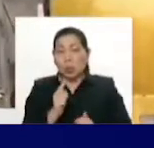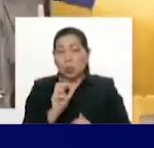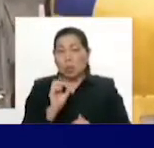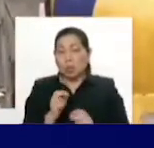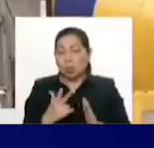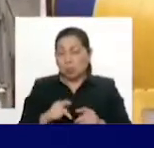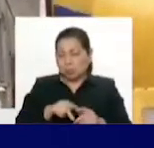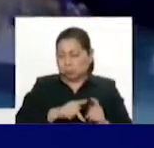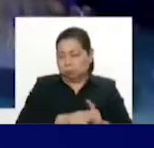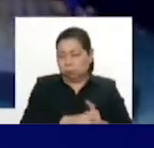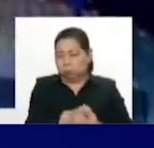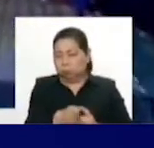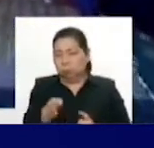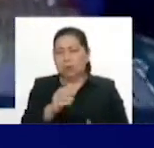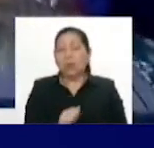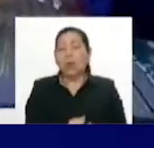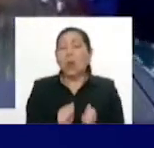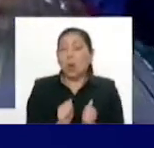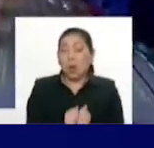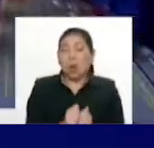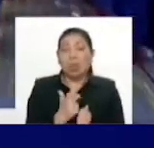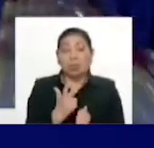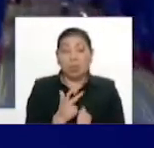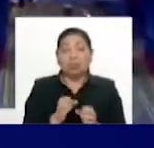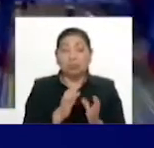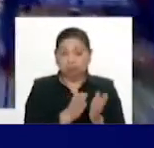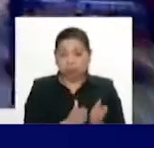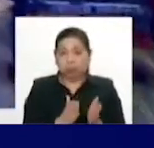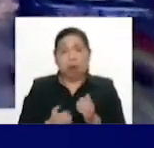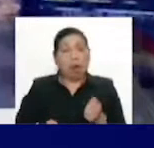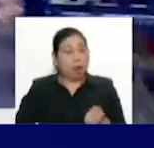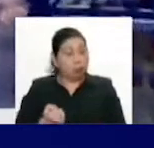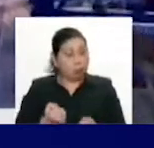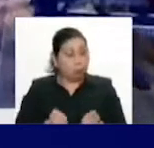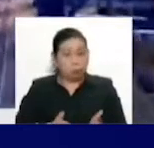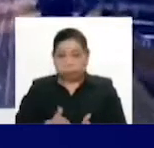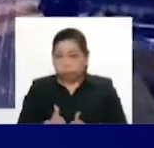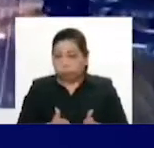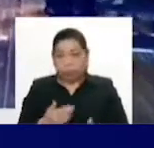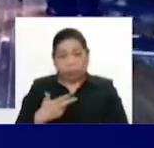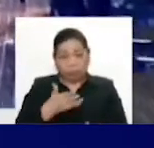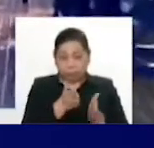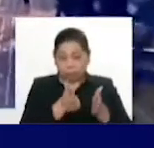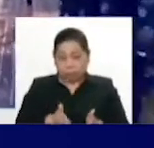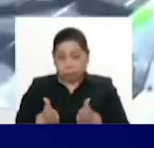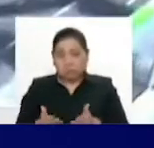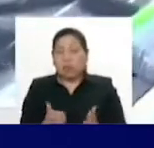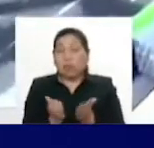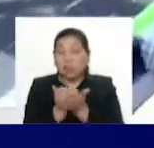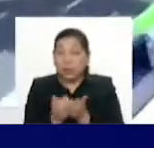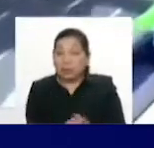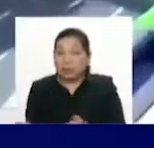Con una inversión de 3.600 millones de dólares se construye el terminal portuario multipropósito de